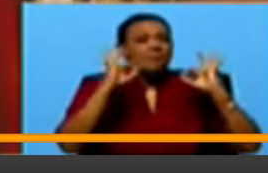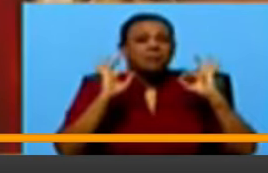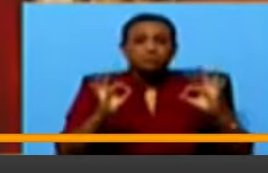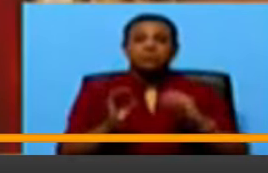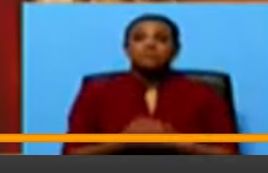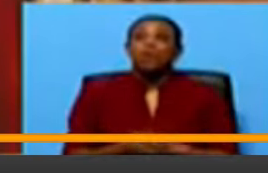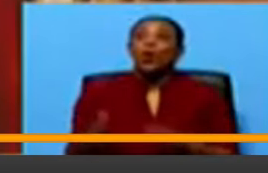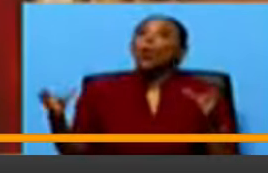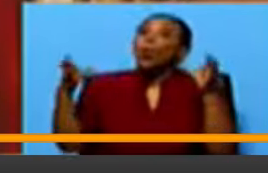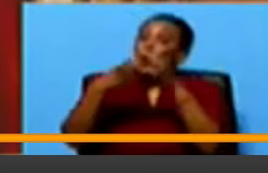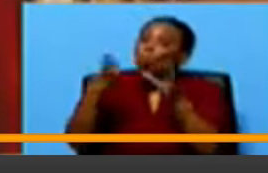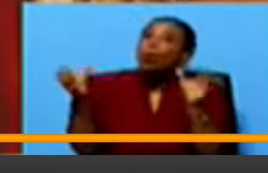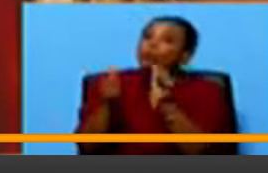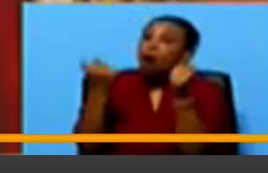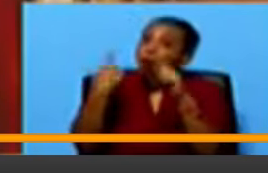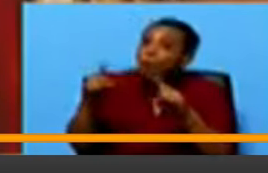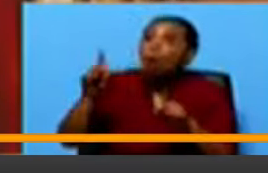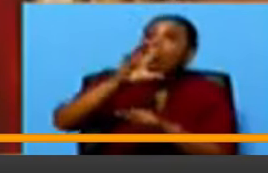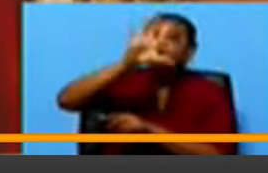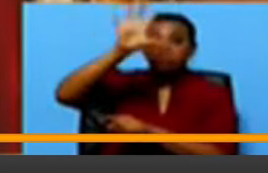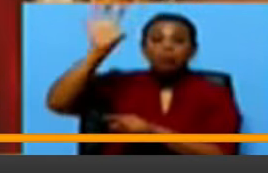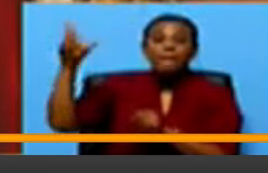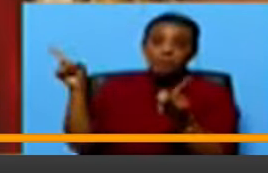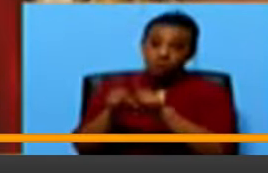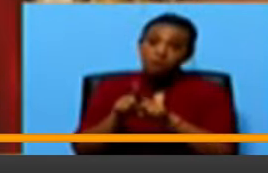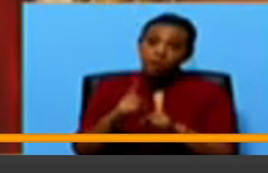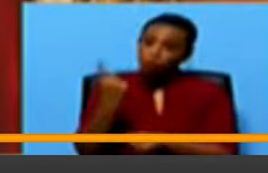Junto a otra superpotencia,